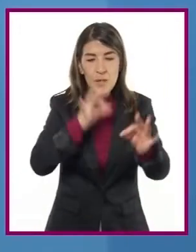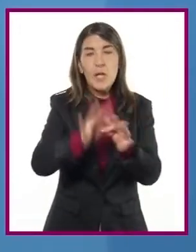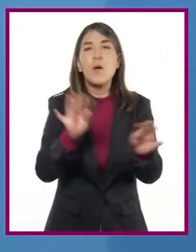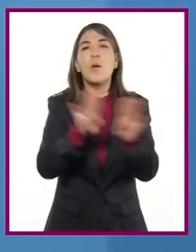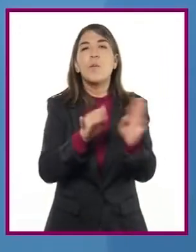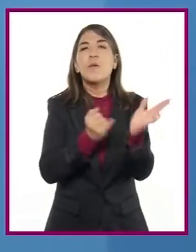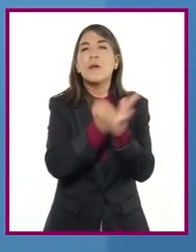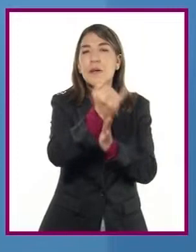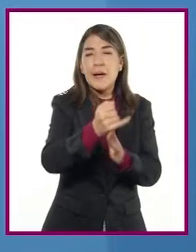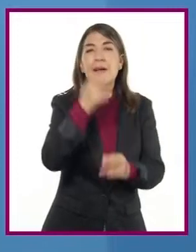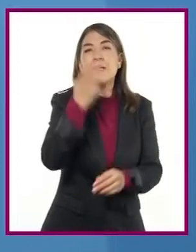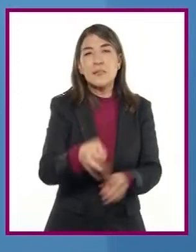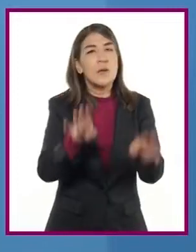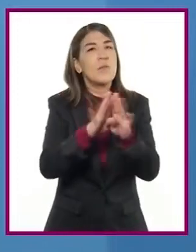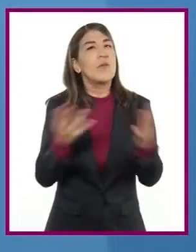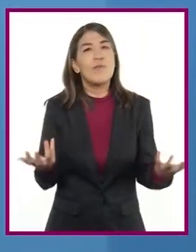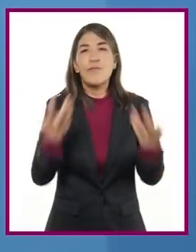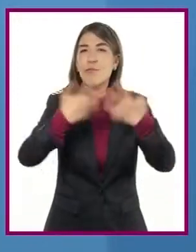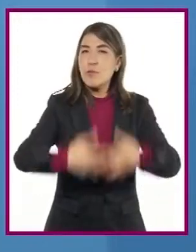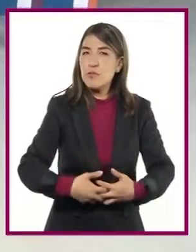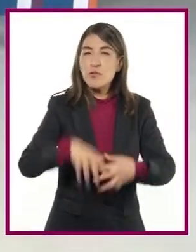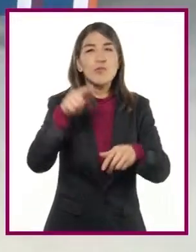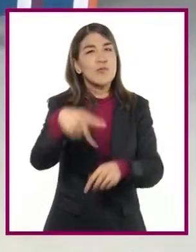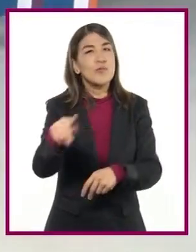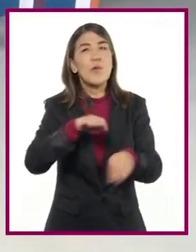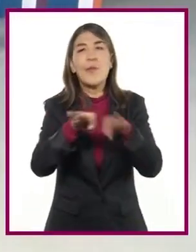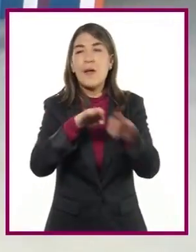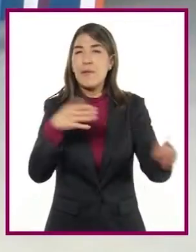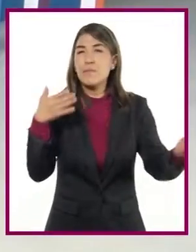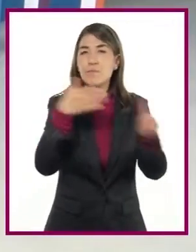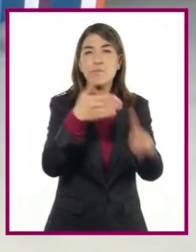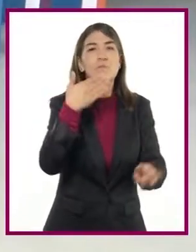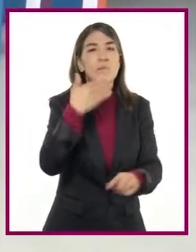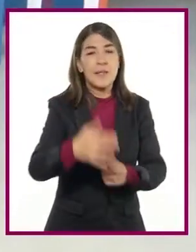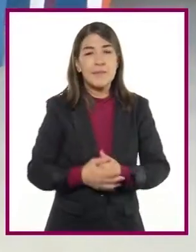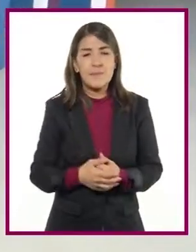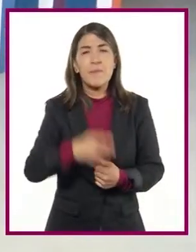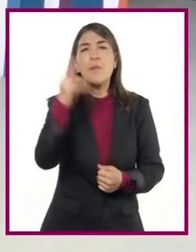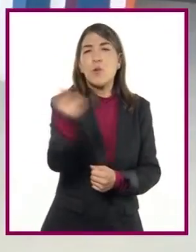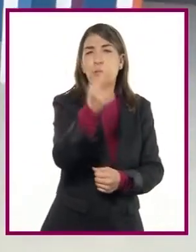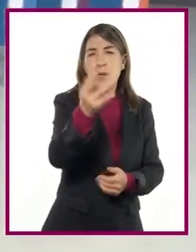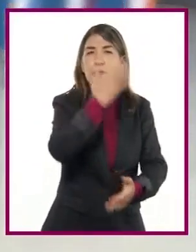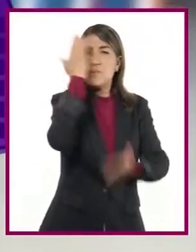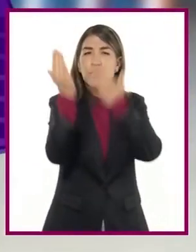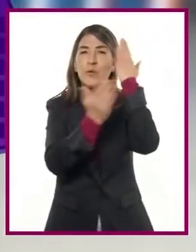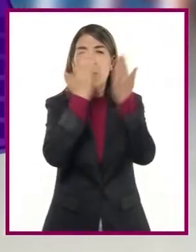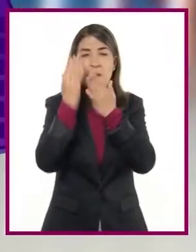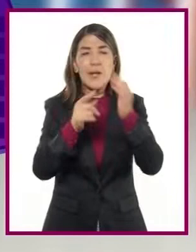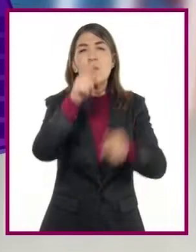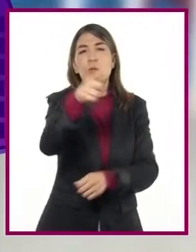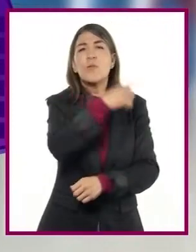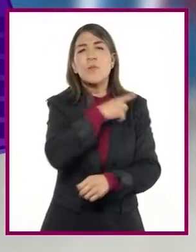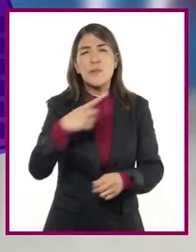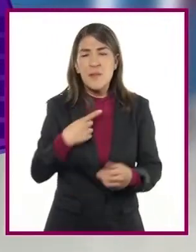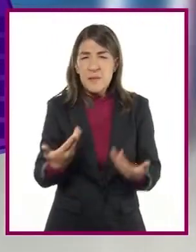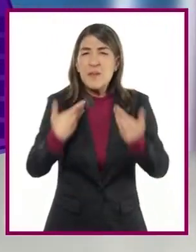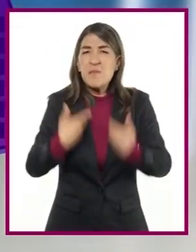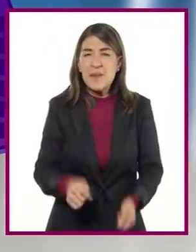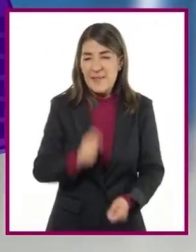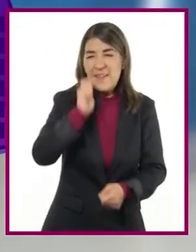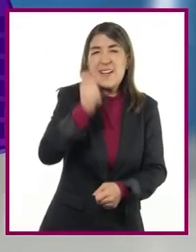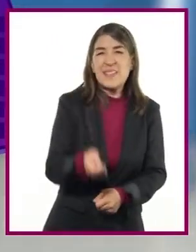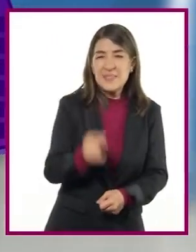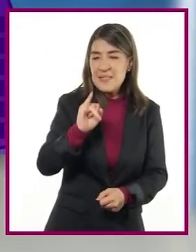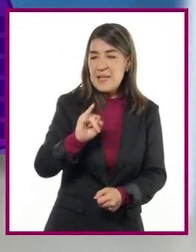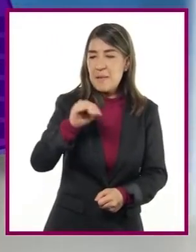ejercer sus funciones de manera objetiva. ¿Ustedes como estudiantes comprenden lo que implica ser